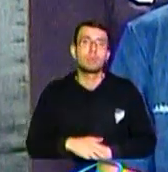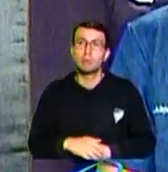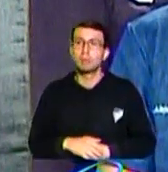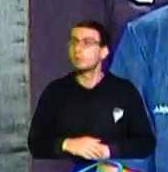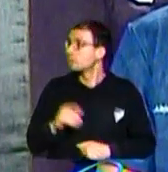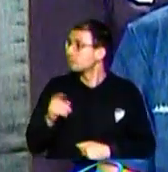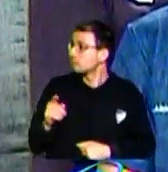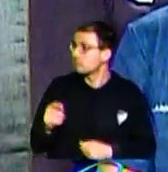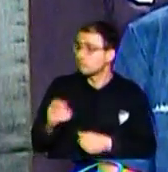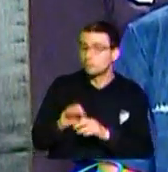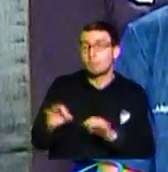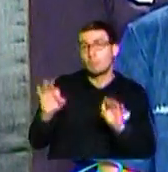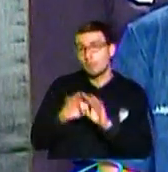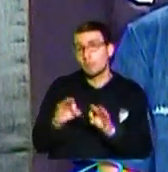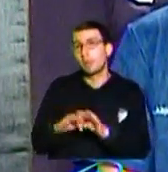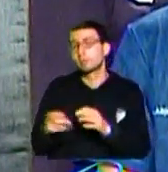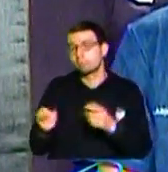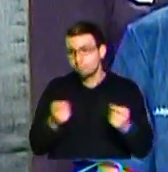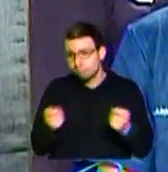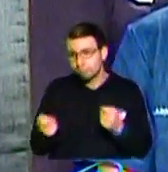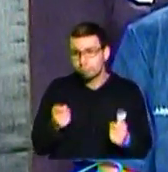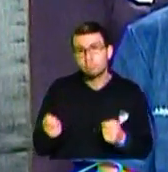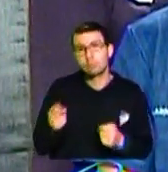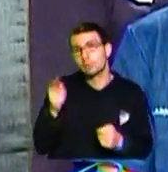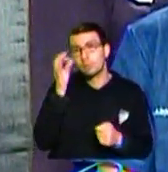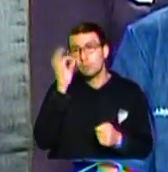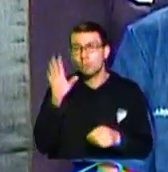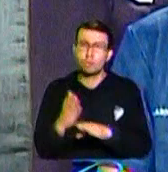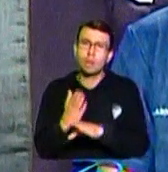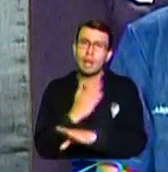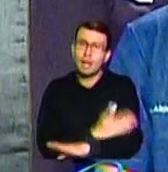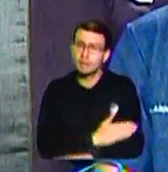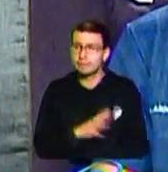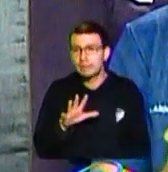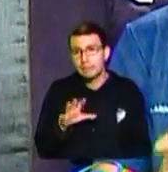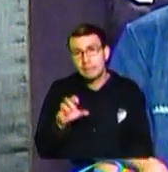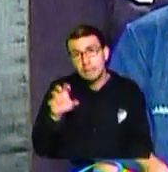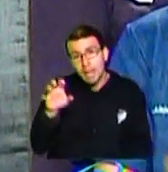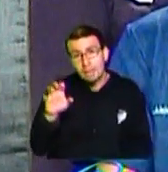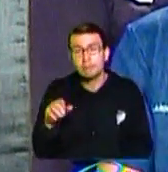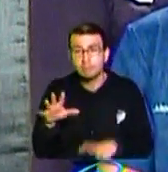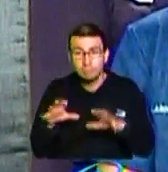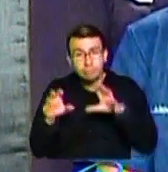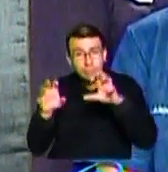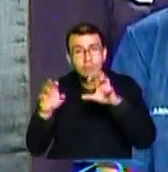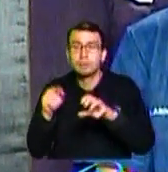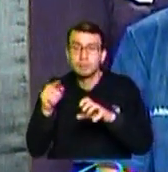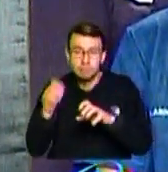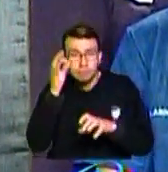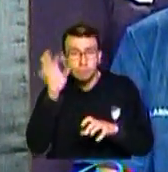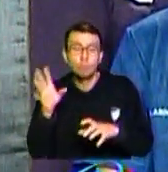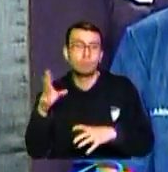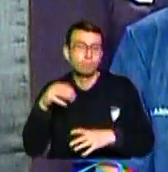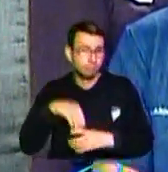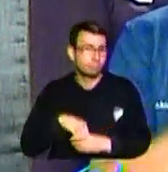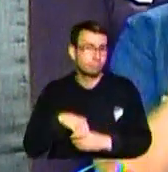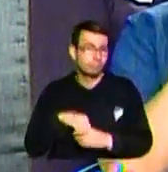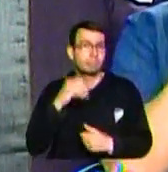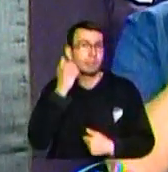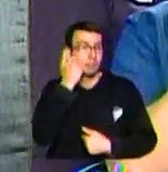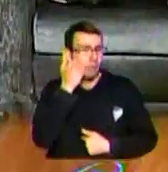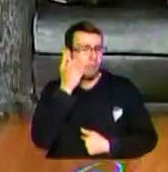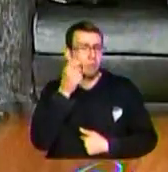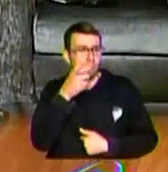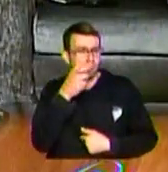pueden ser bien importantes, que pueden ser lesiones precancerosas o cancerosas secundariamente. Tenemos otra comunicación, adelante